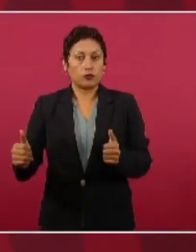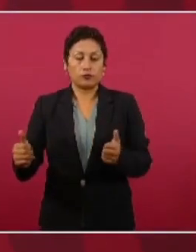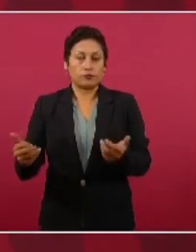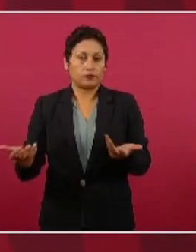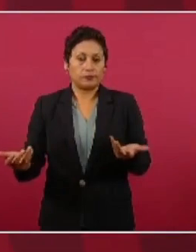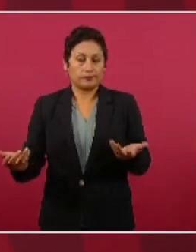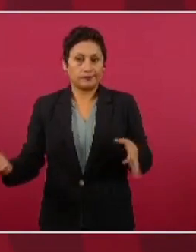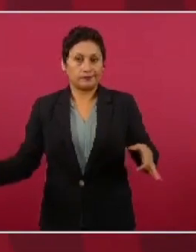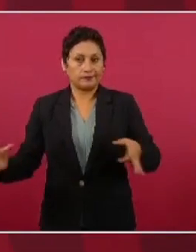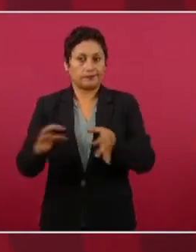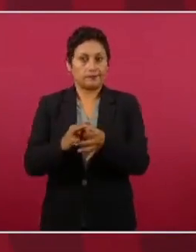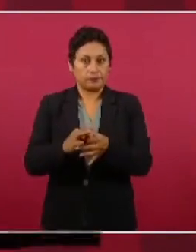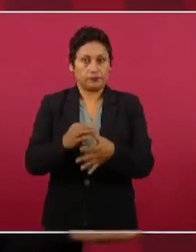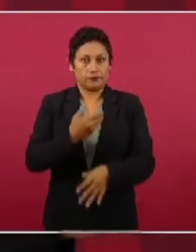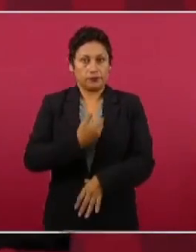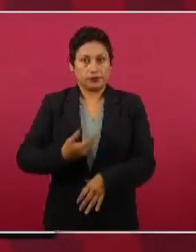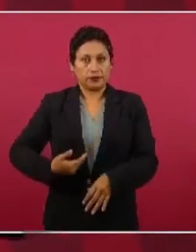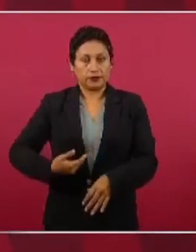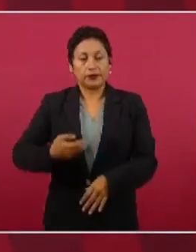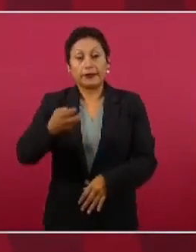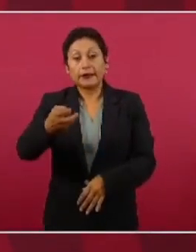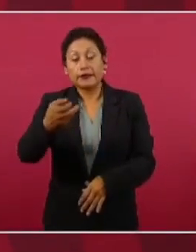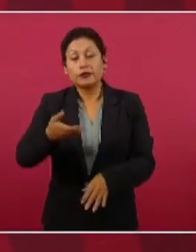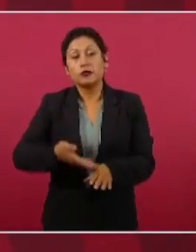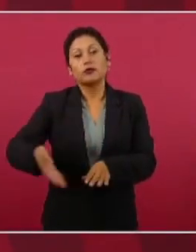Entonces, eso se creó. Bueno,